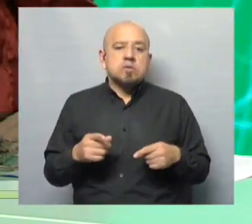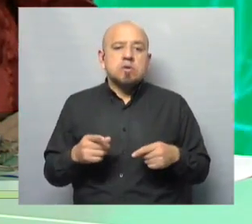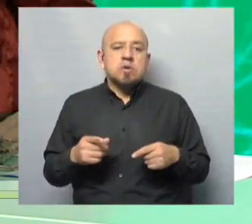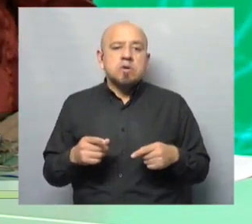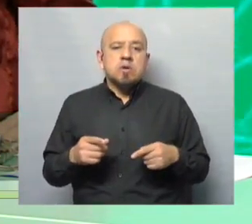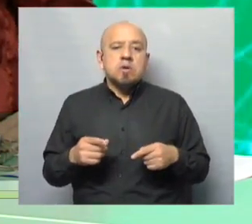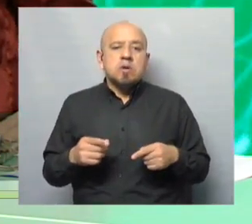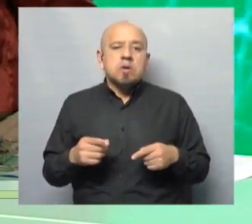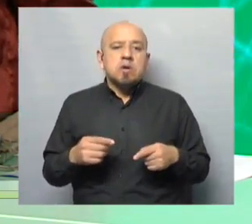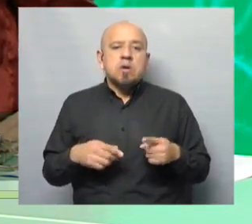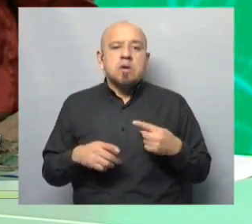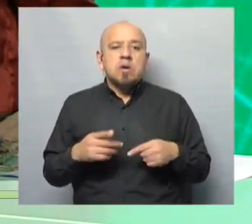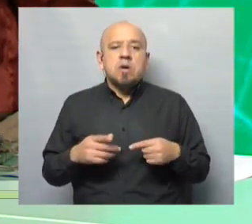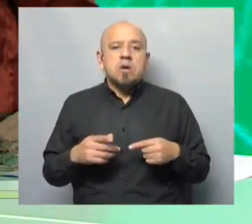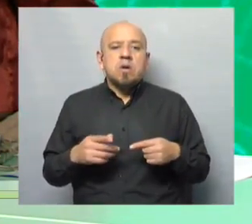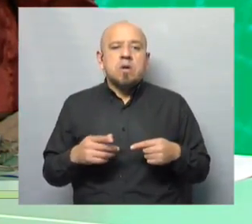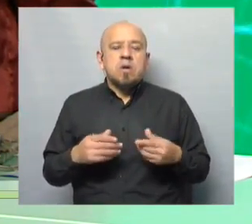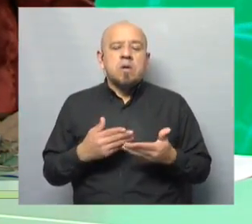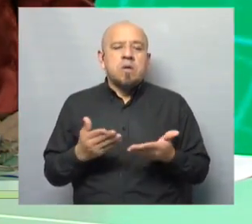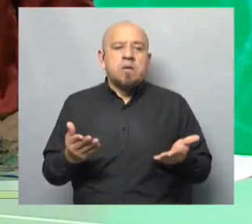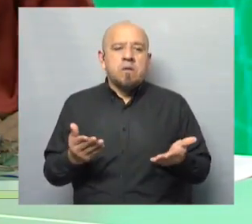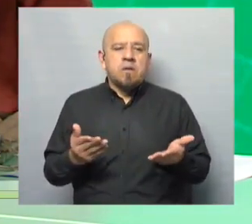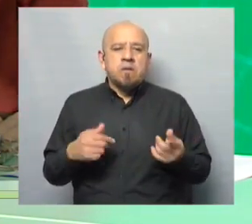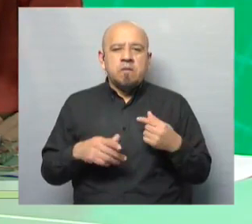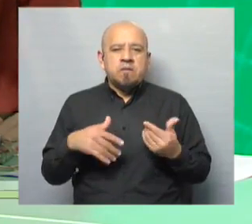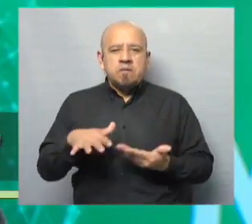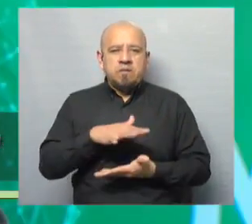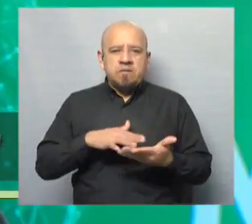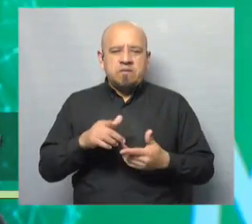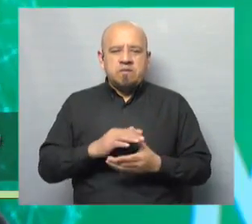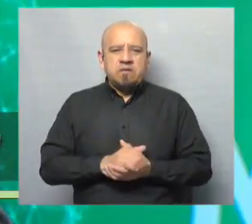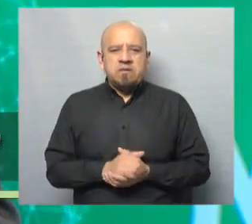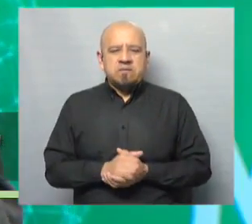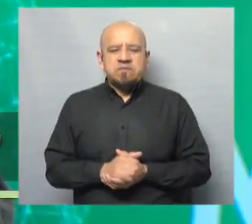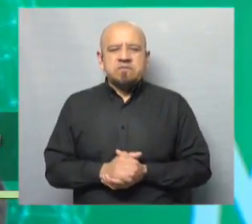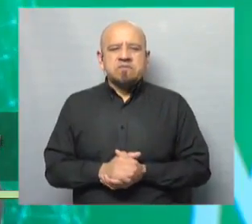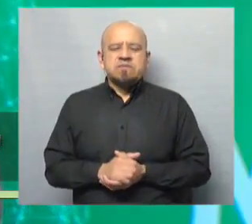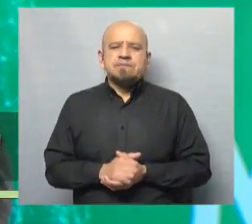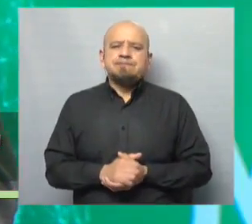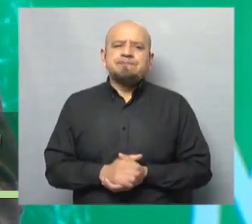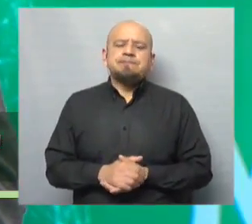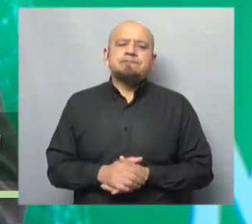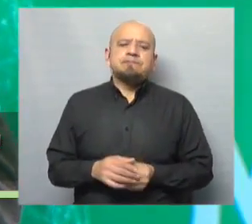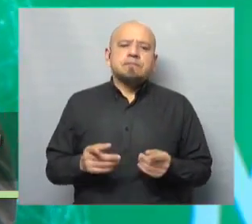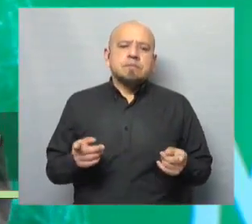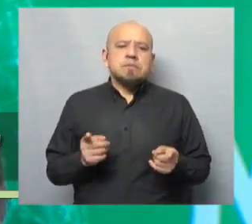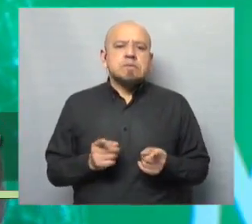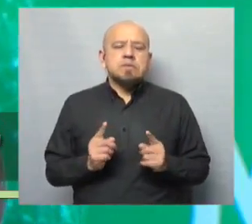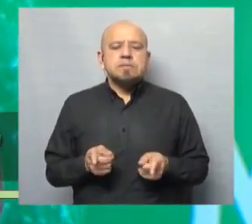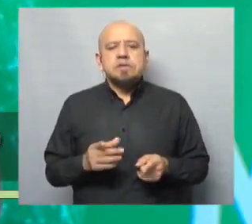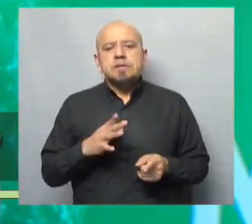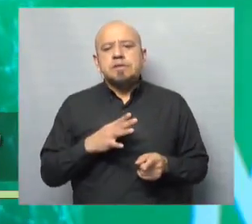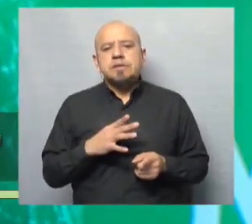o estos márgenes de discrecionalidad que parecen jugar en estas situaciones son márgenes pero también tienen